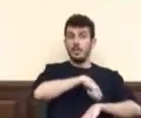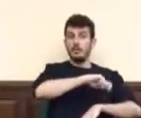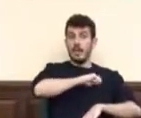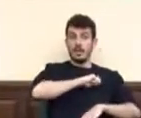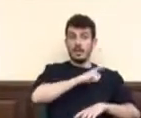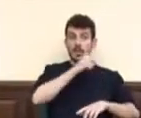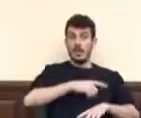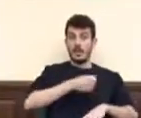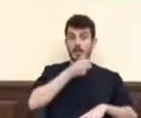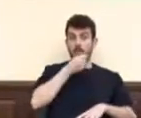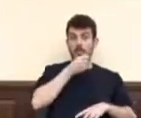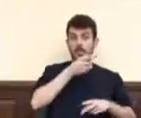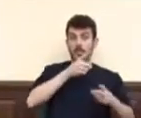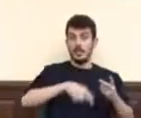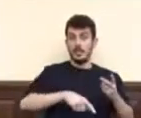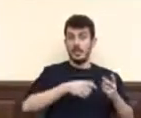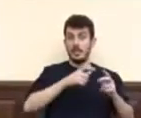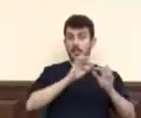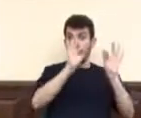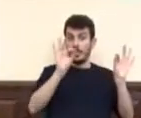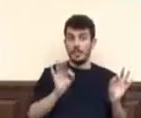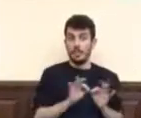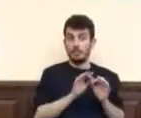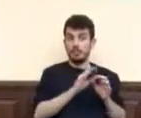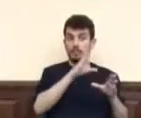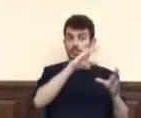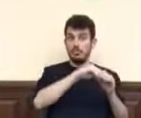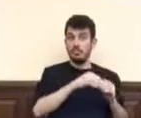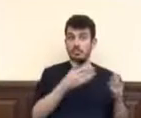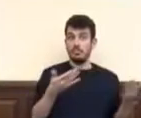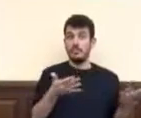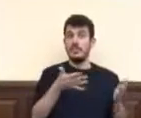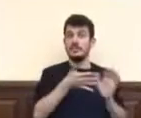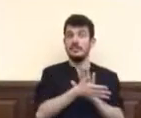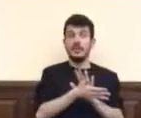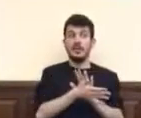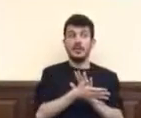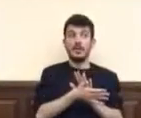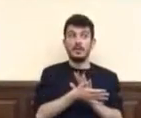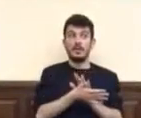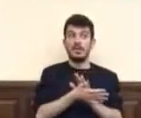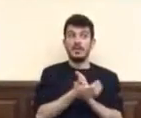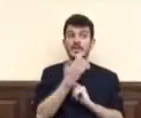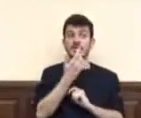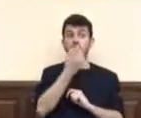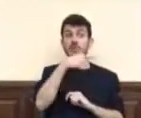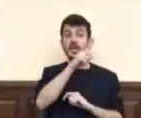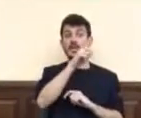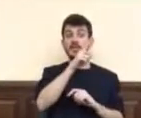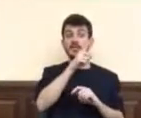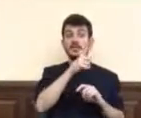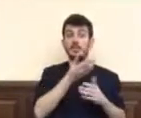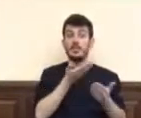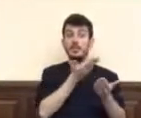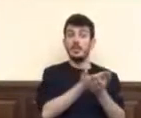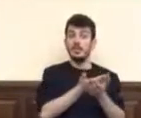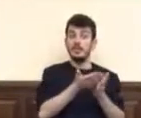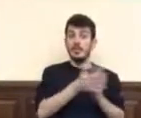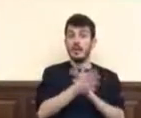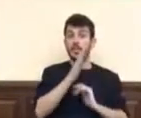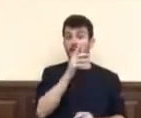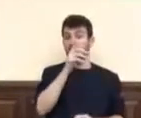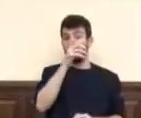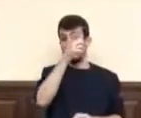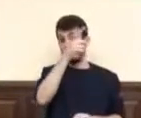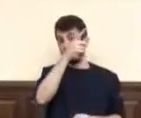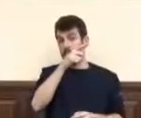Partido Socialista y por Podemos, con lo cual damos por hecho que si ustedes lo proponen aquí será porque esto formará parte